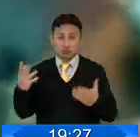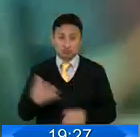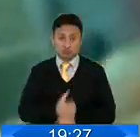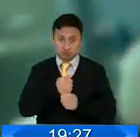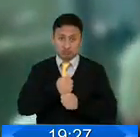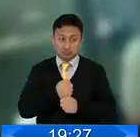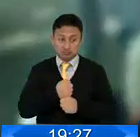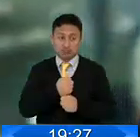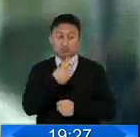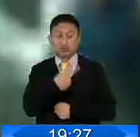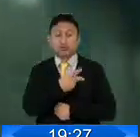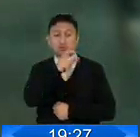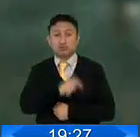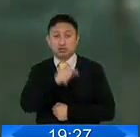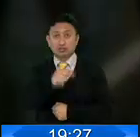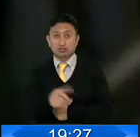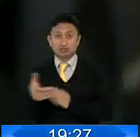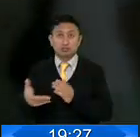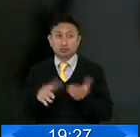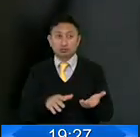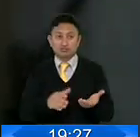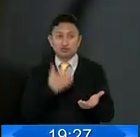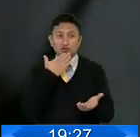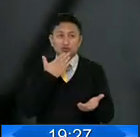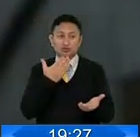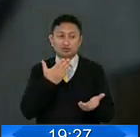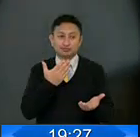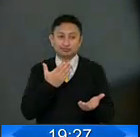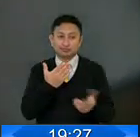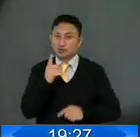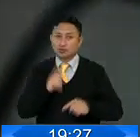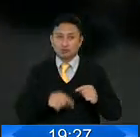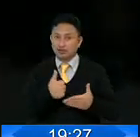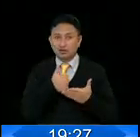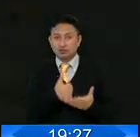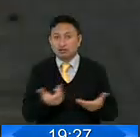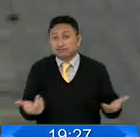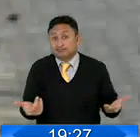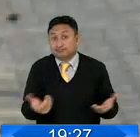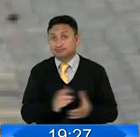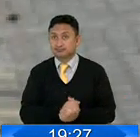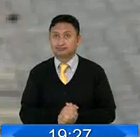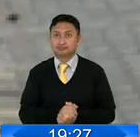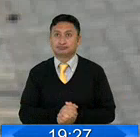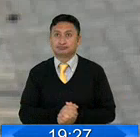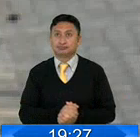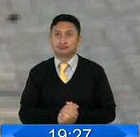las 2 personas asesinadas, nada ni nadie las podrá devolver.